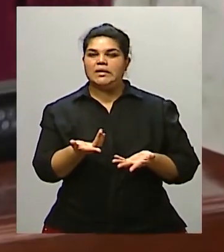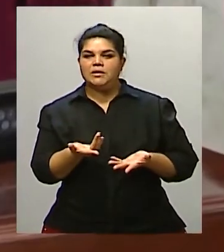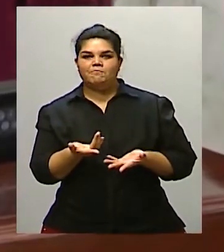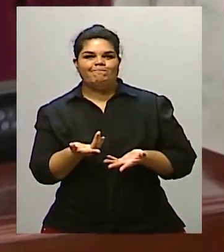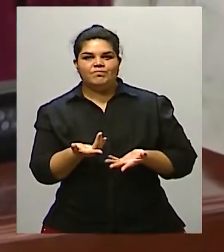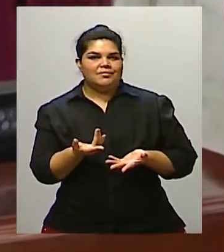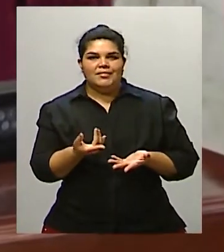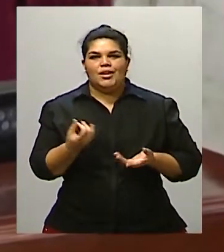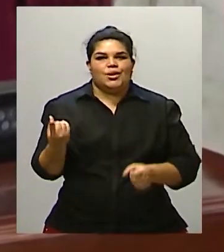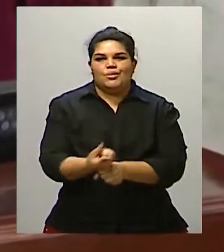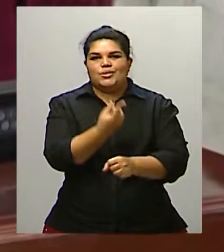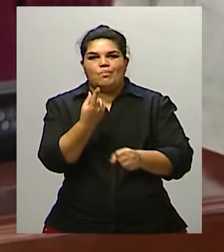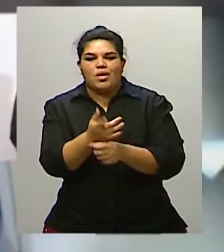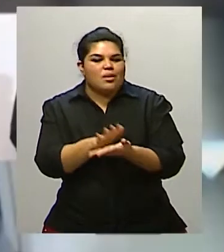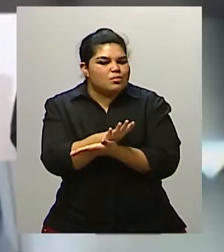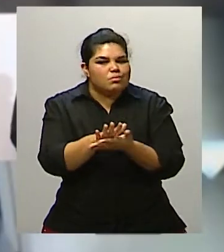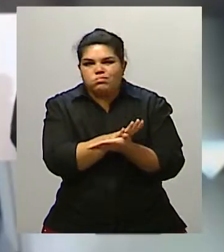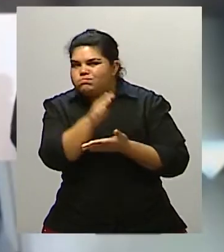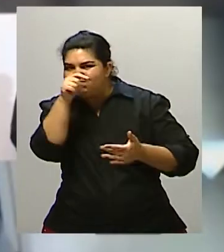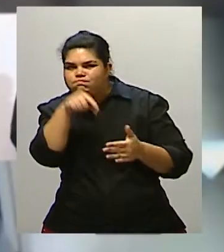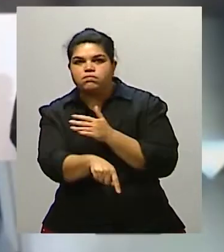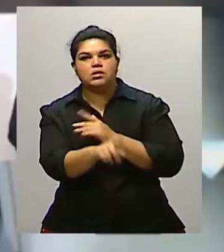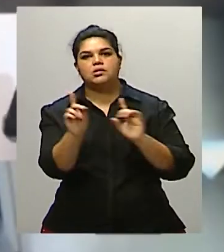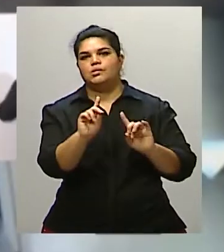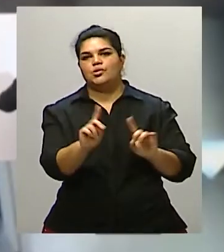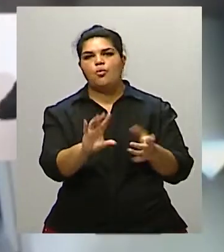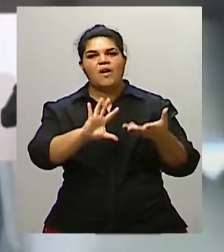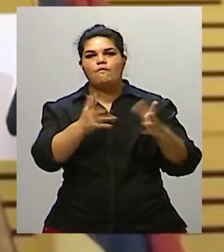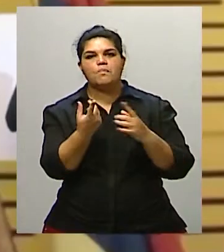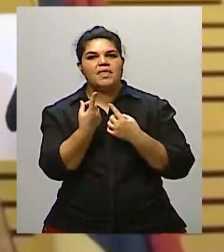Los actores económicos seguían por la lógica del capitalismo, que es